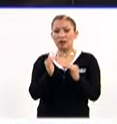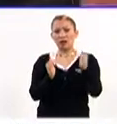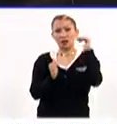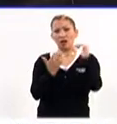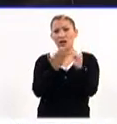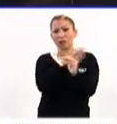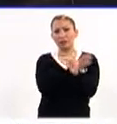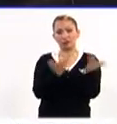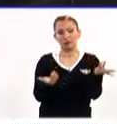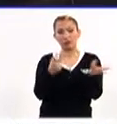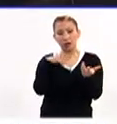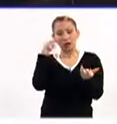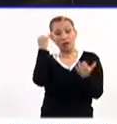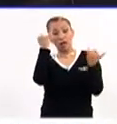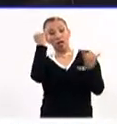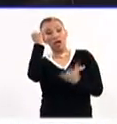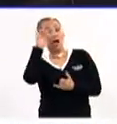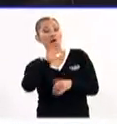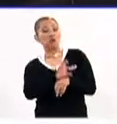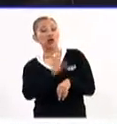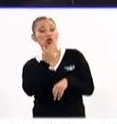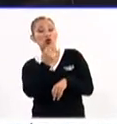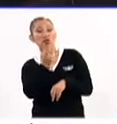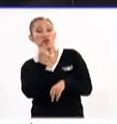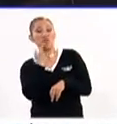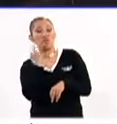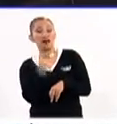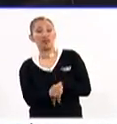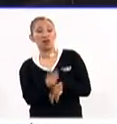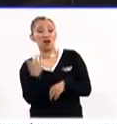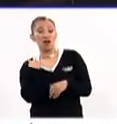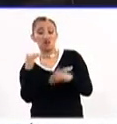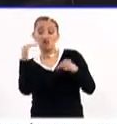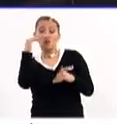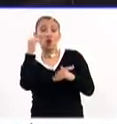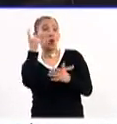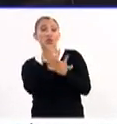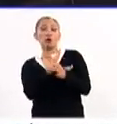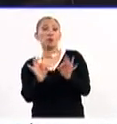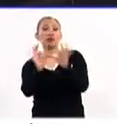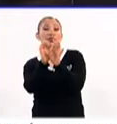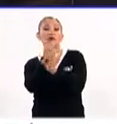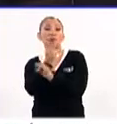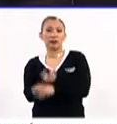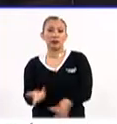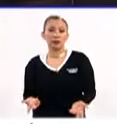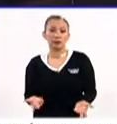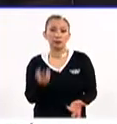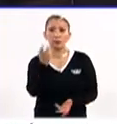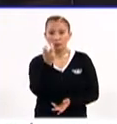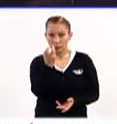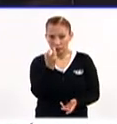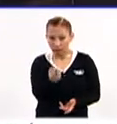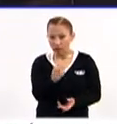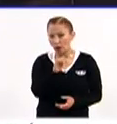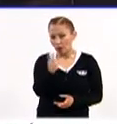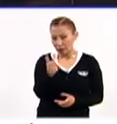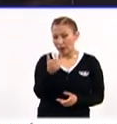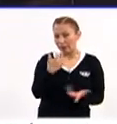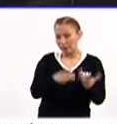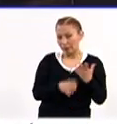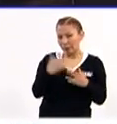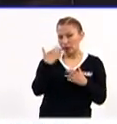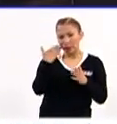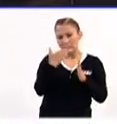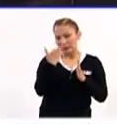realmente tuvo, porque en esta visión machista y nacionalista de la historia, pues los únicos que deben importar son los hombres. Por eso también otra cosa que se hace en